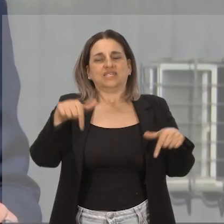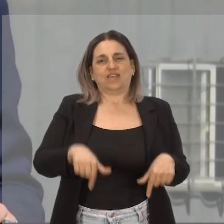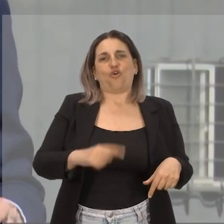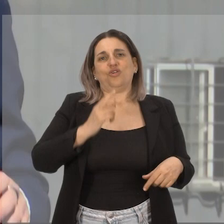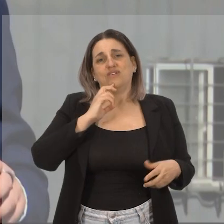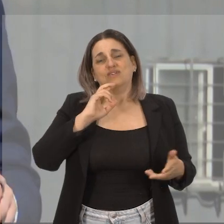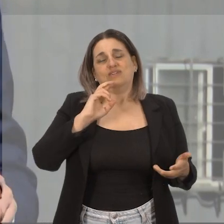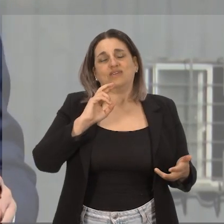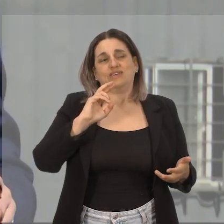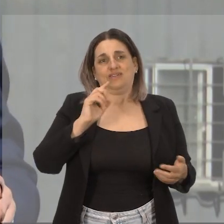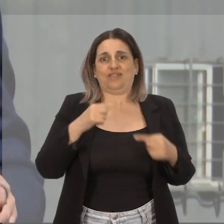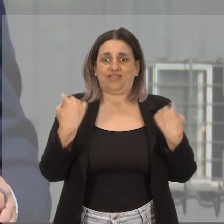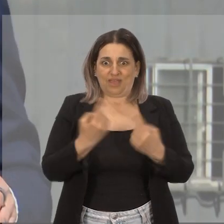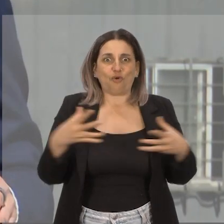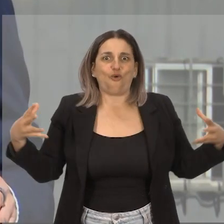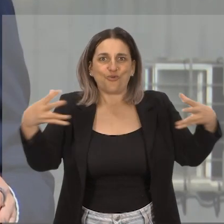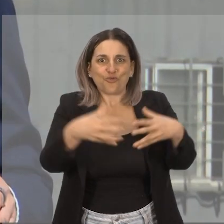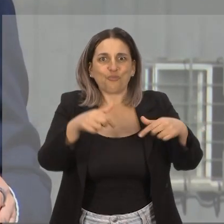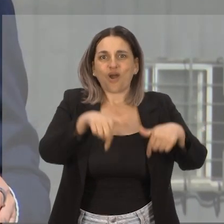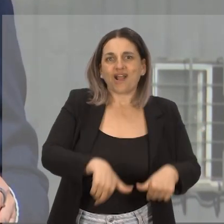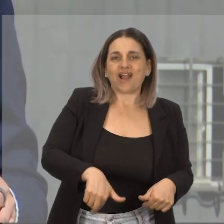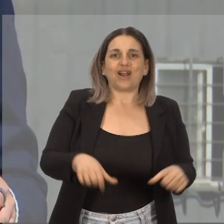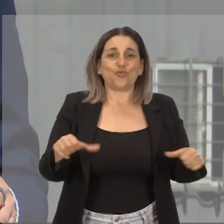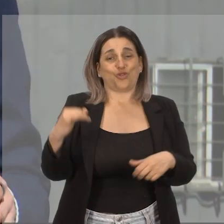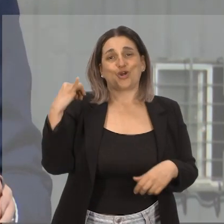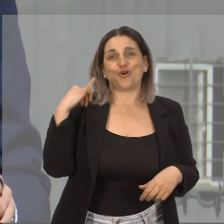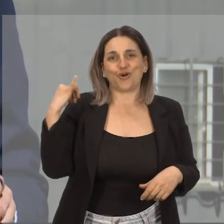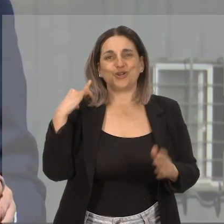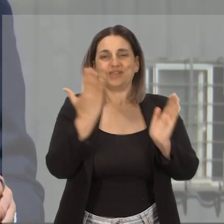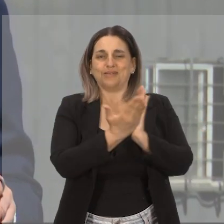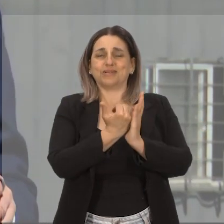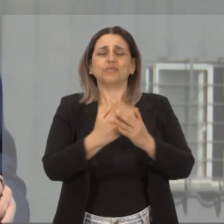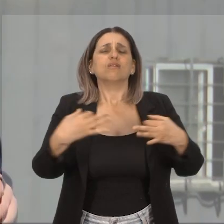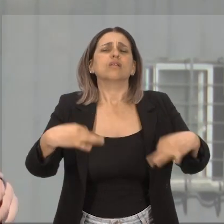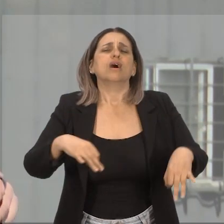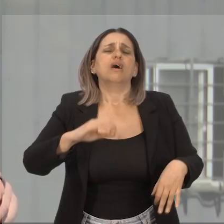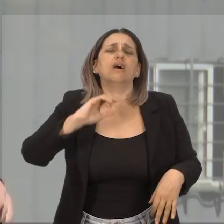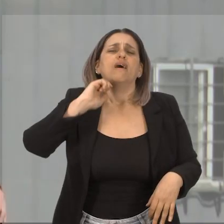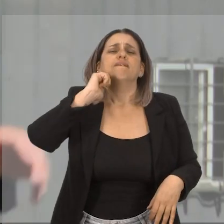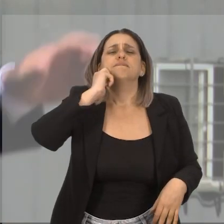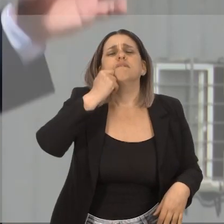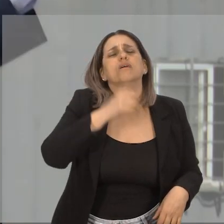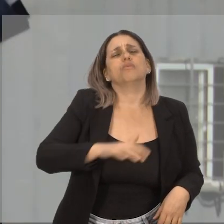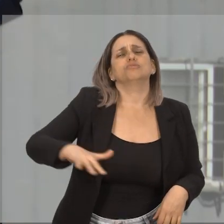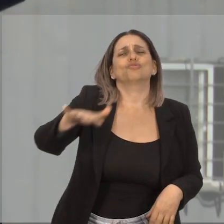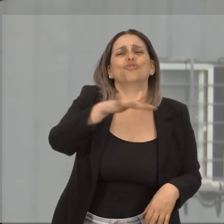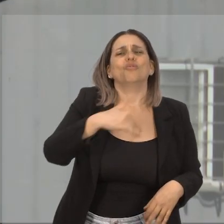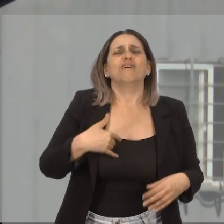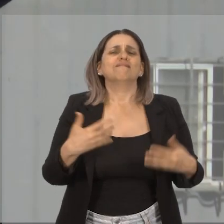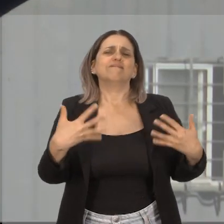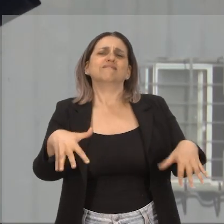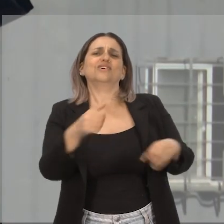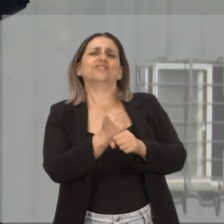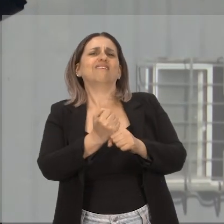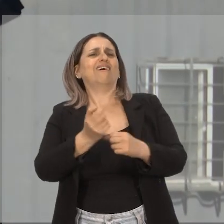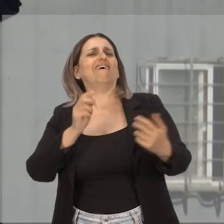sintomático que hoy estemos acá los que estamos, y que estemos en Colonia. La verdad que un lugar privilegiado. Yo, a mí ya me dan ganas, no sé